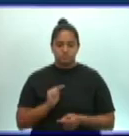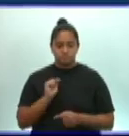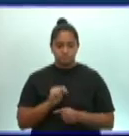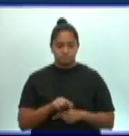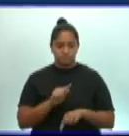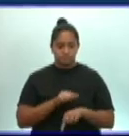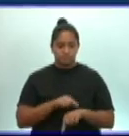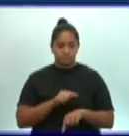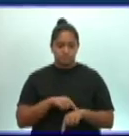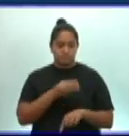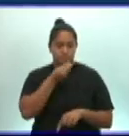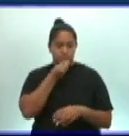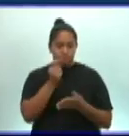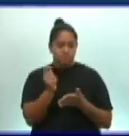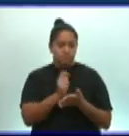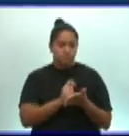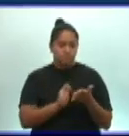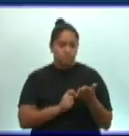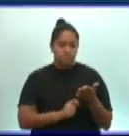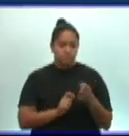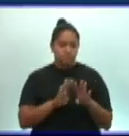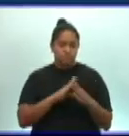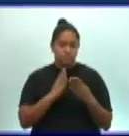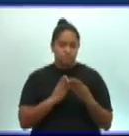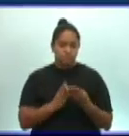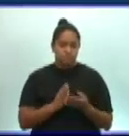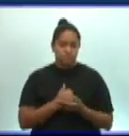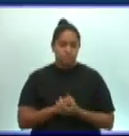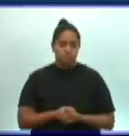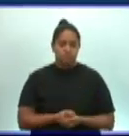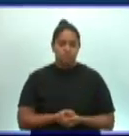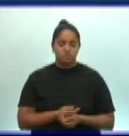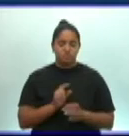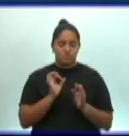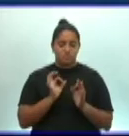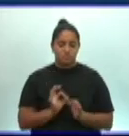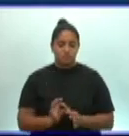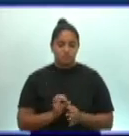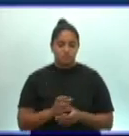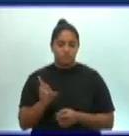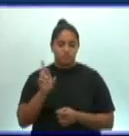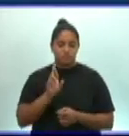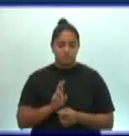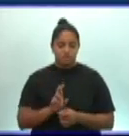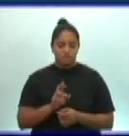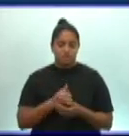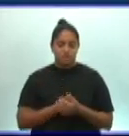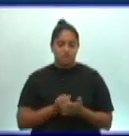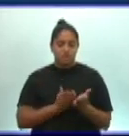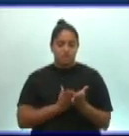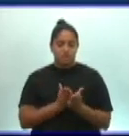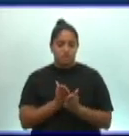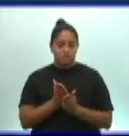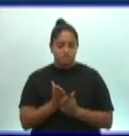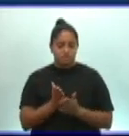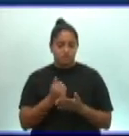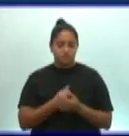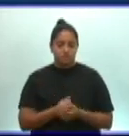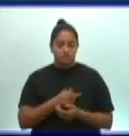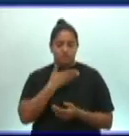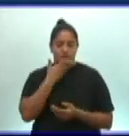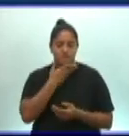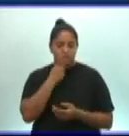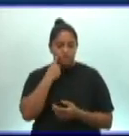un tiempo para que tomen nota de estas dos expresiones, específicamente la del radio de la trayectoria, expresión que tiene una